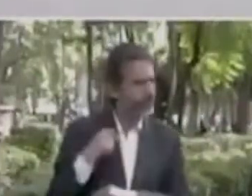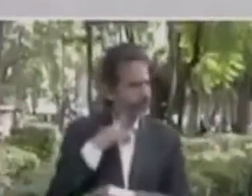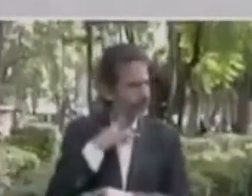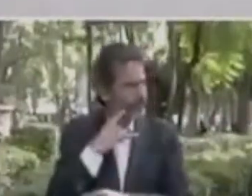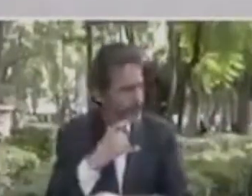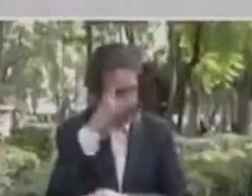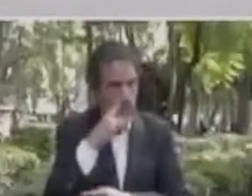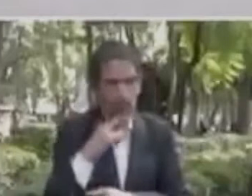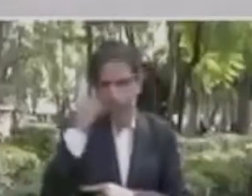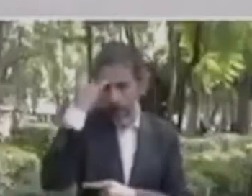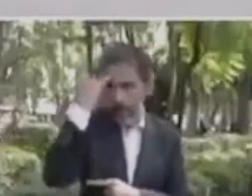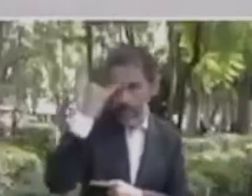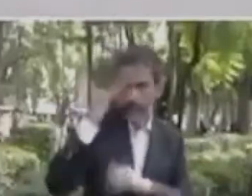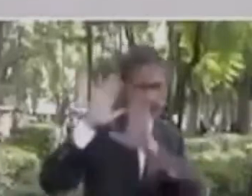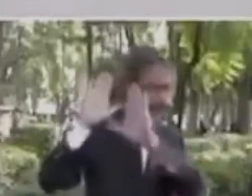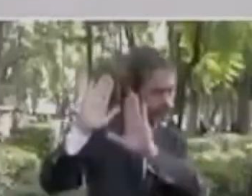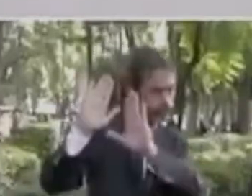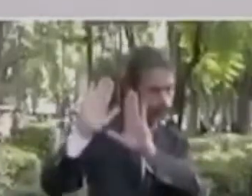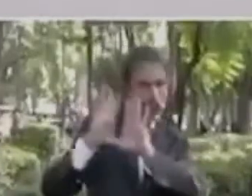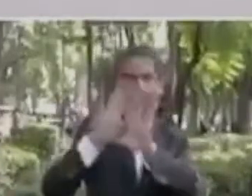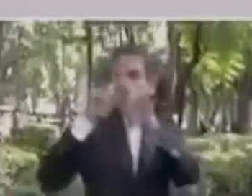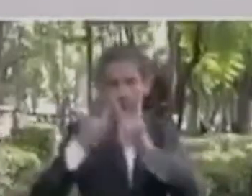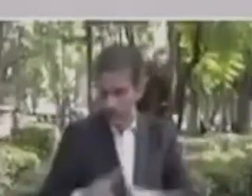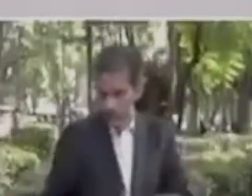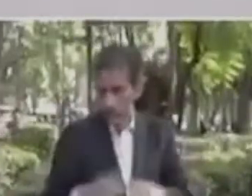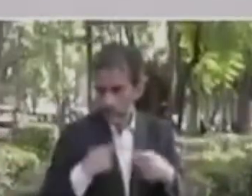para confrontar ideas con personajes